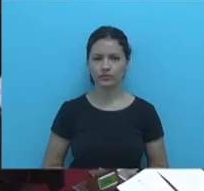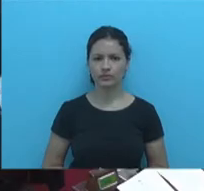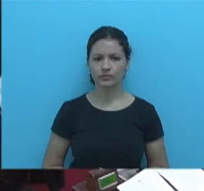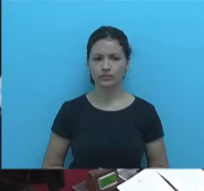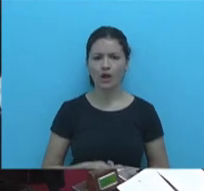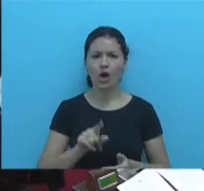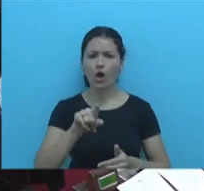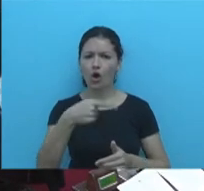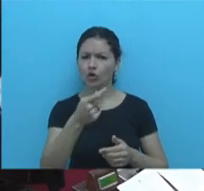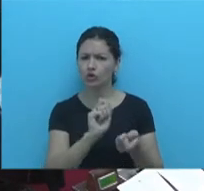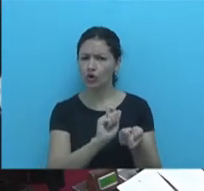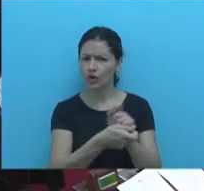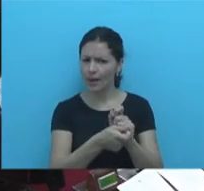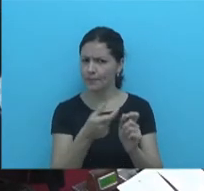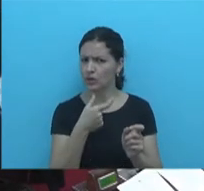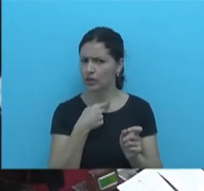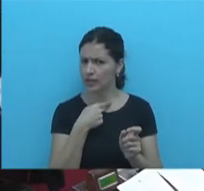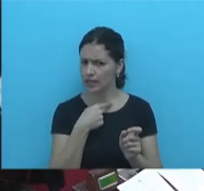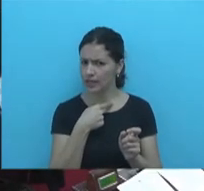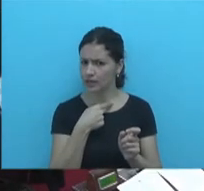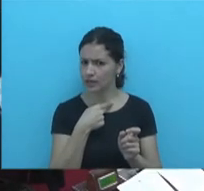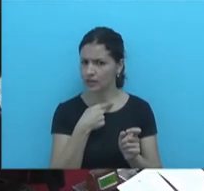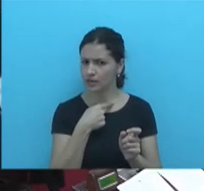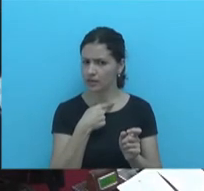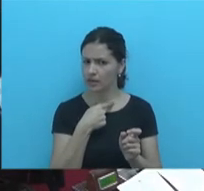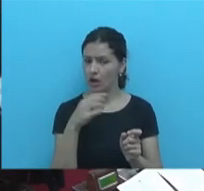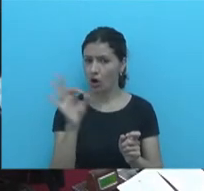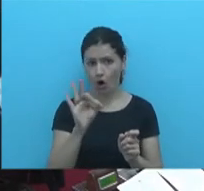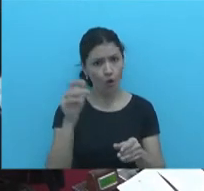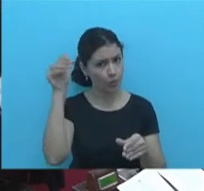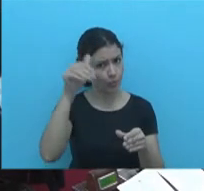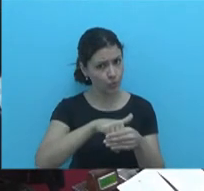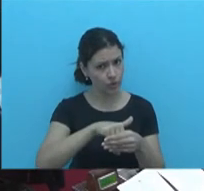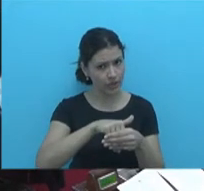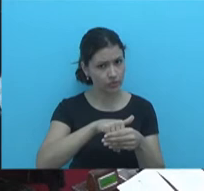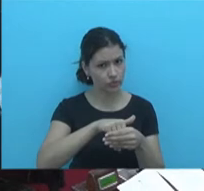¿Alguna modificación más o salimos de comisión y pasamos a...?